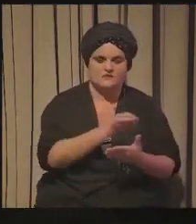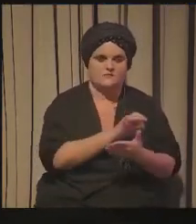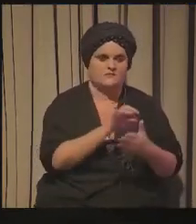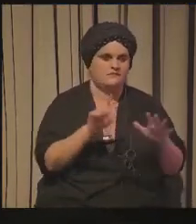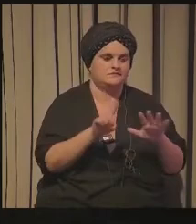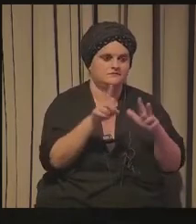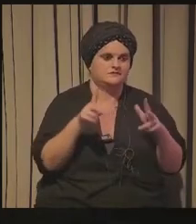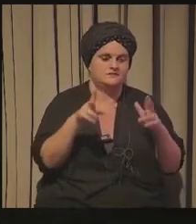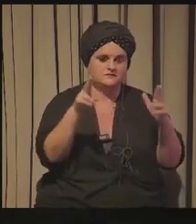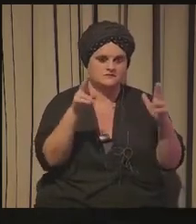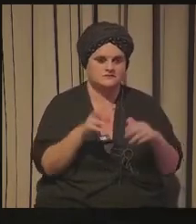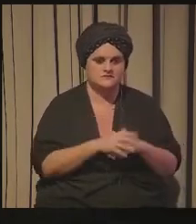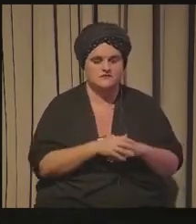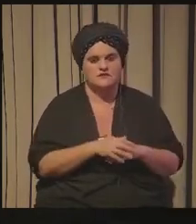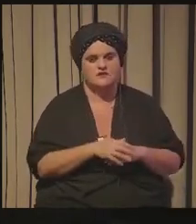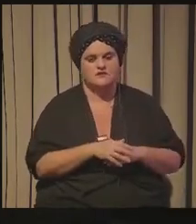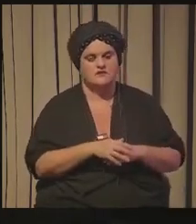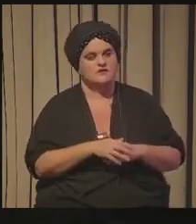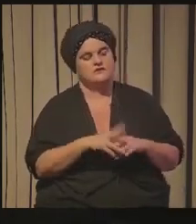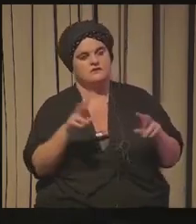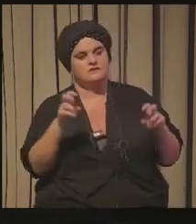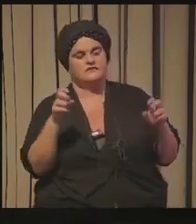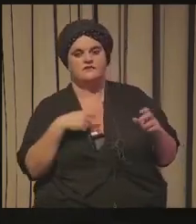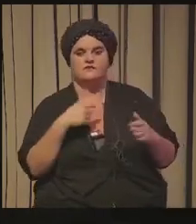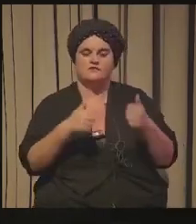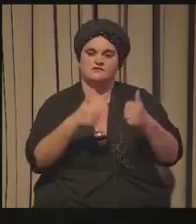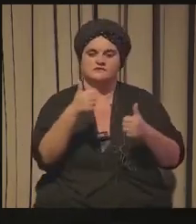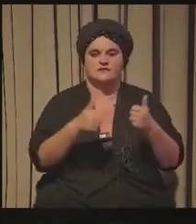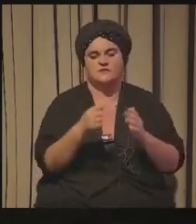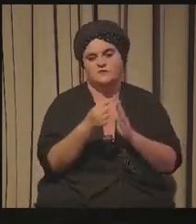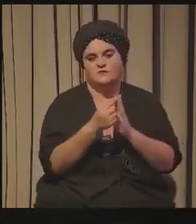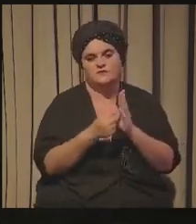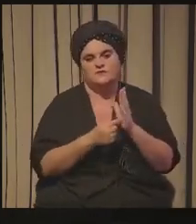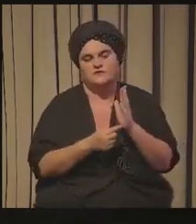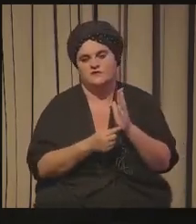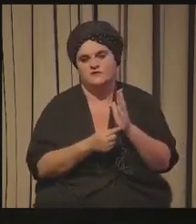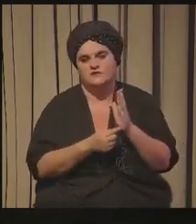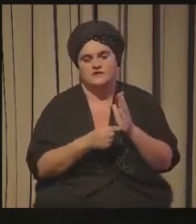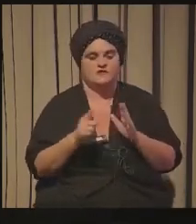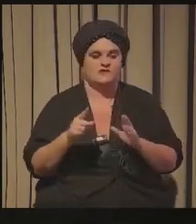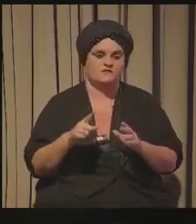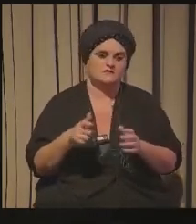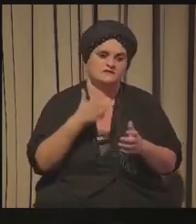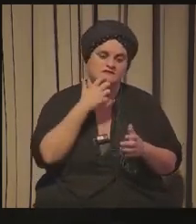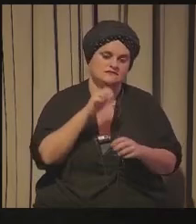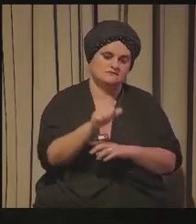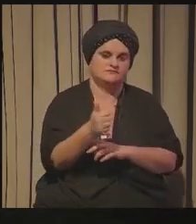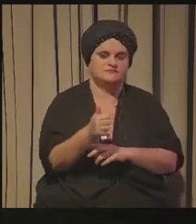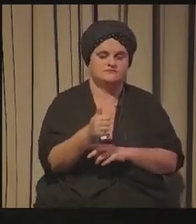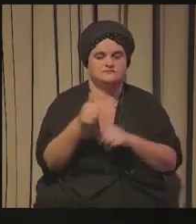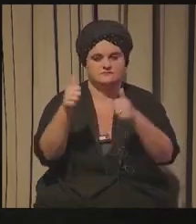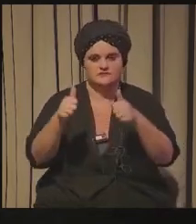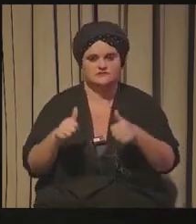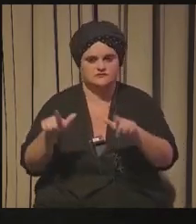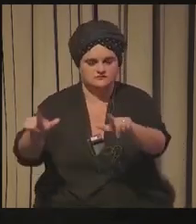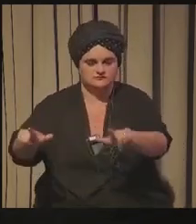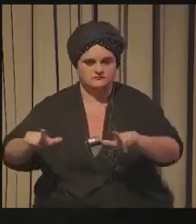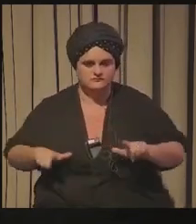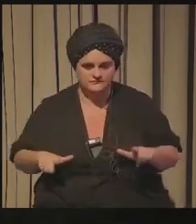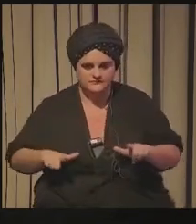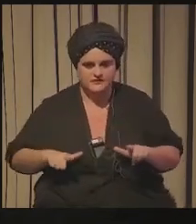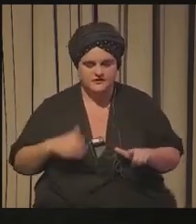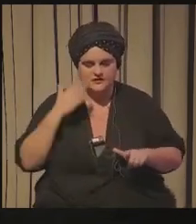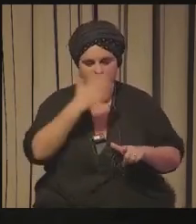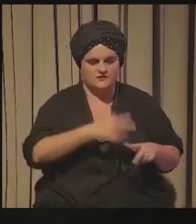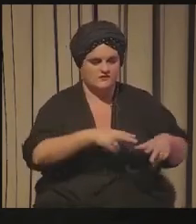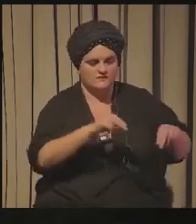texto y os voy a hacer un examen y os puedo puntuar y os podéis titular. Y cuando sales del colegio, bueno,